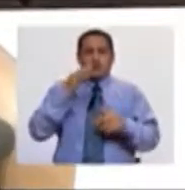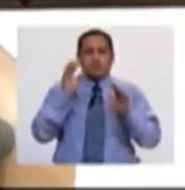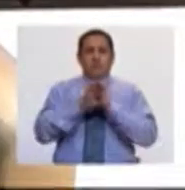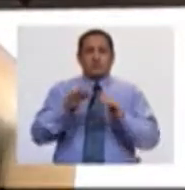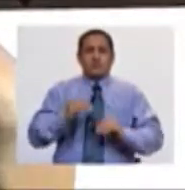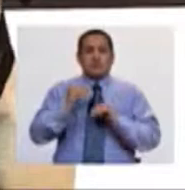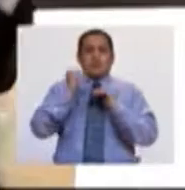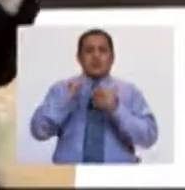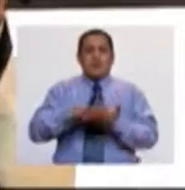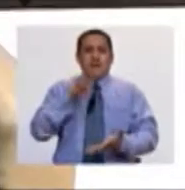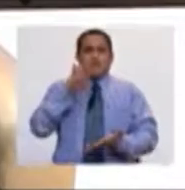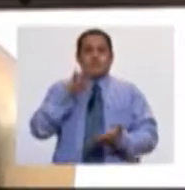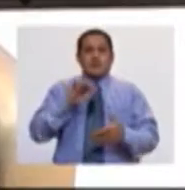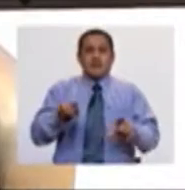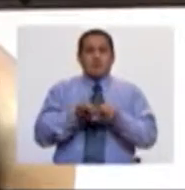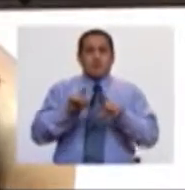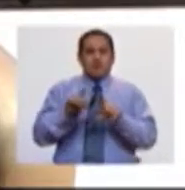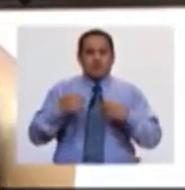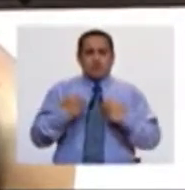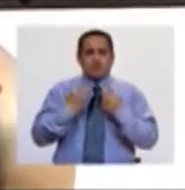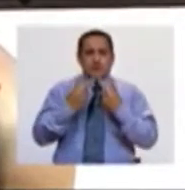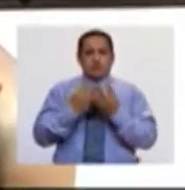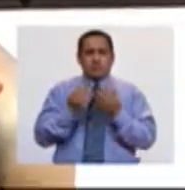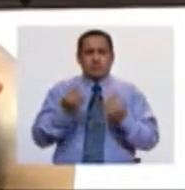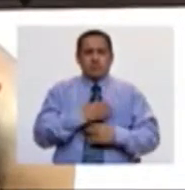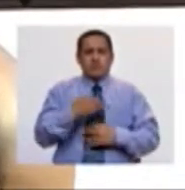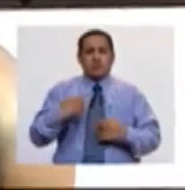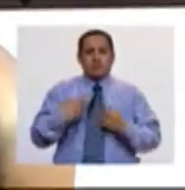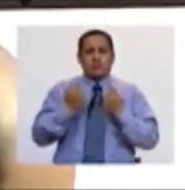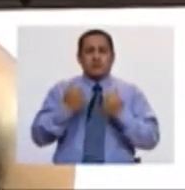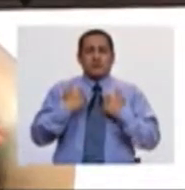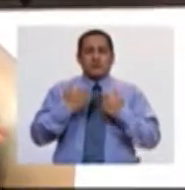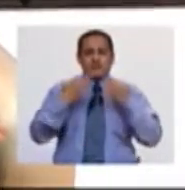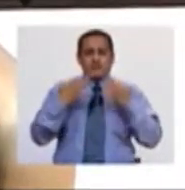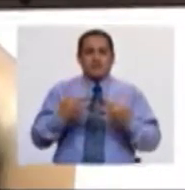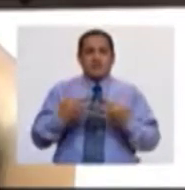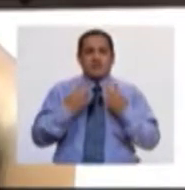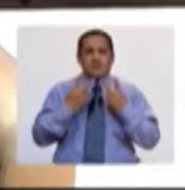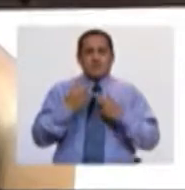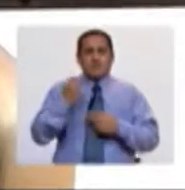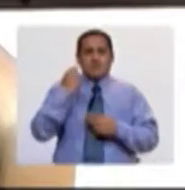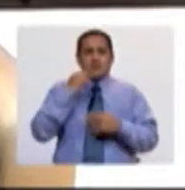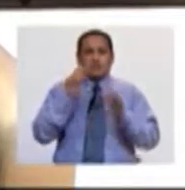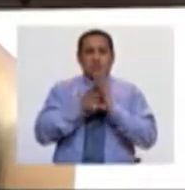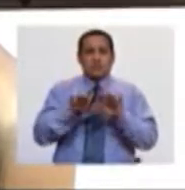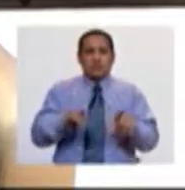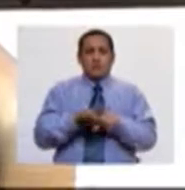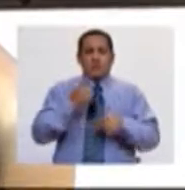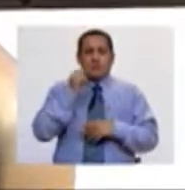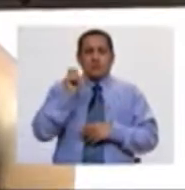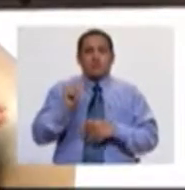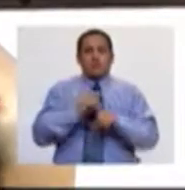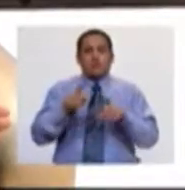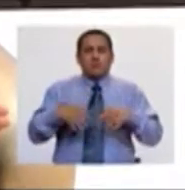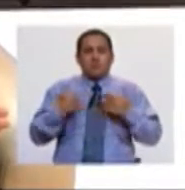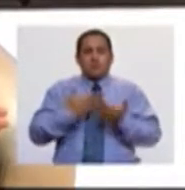que desde los niveles más altos del gobierno, donde tiene que ver mucho el Ministerio de Economía, se sinceren, se entienda de que un soldado conscripto